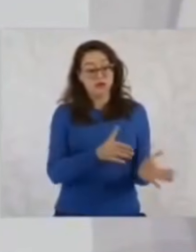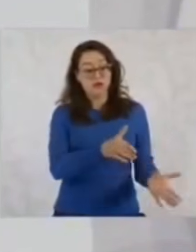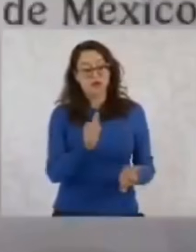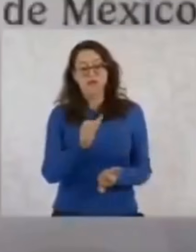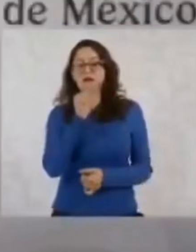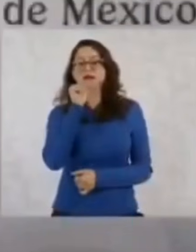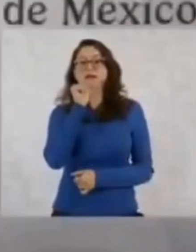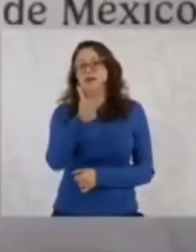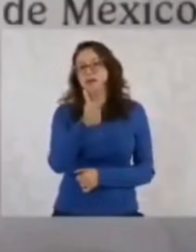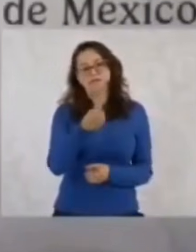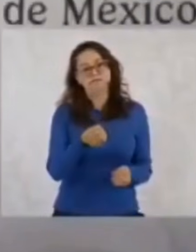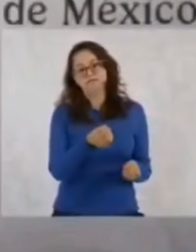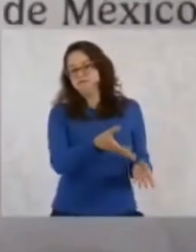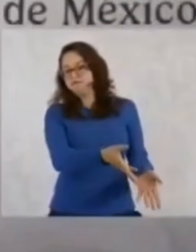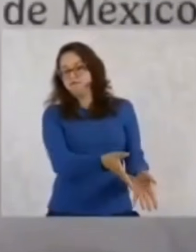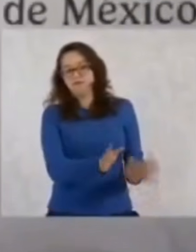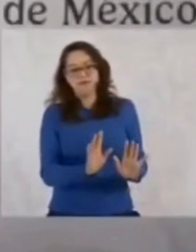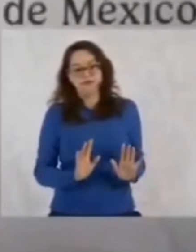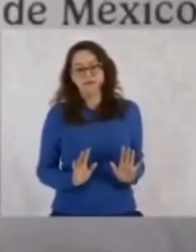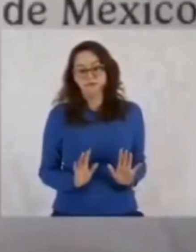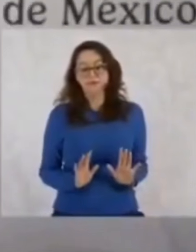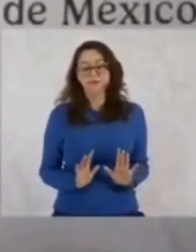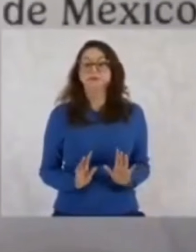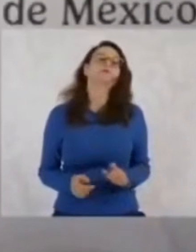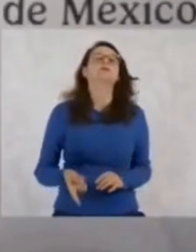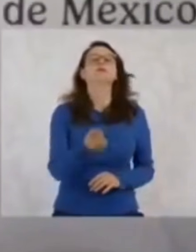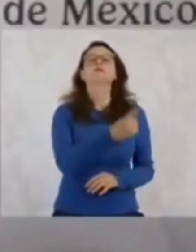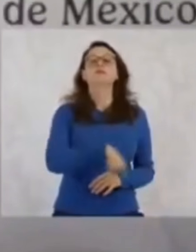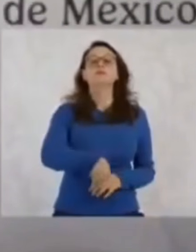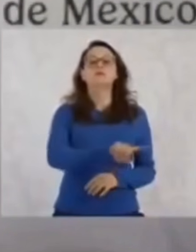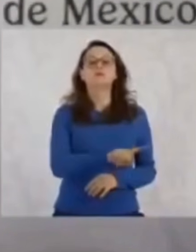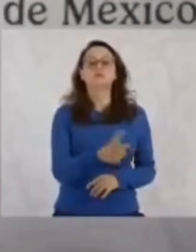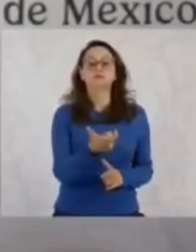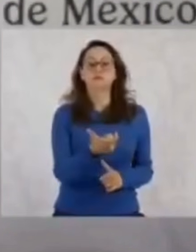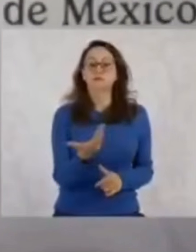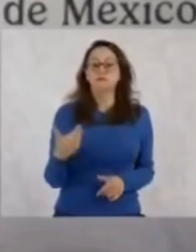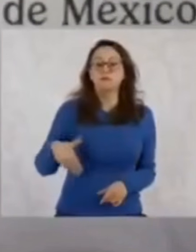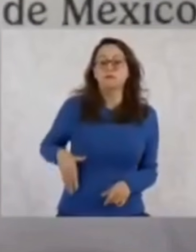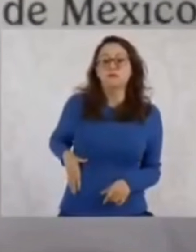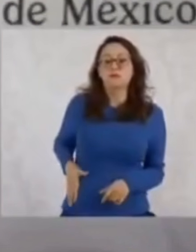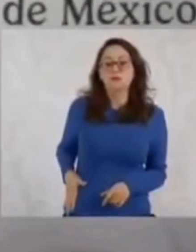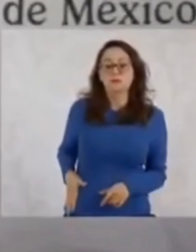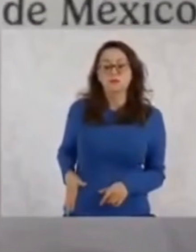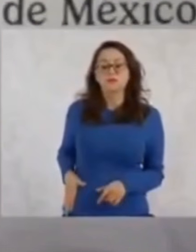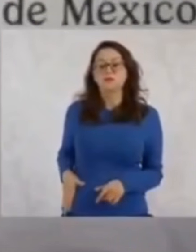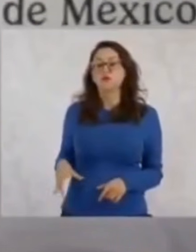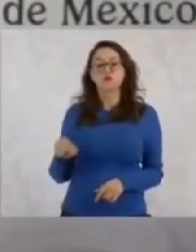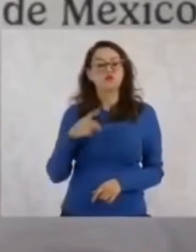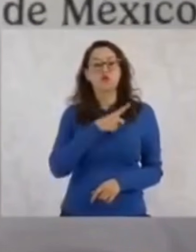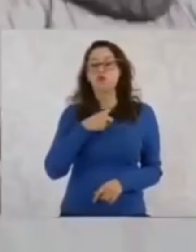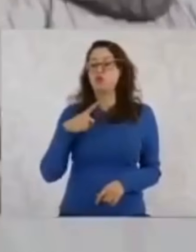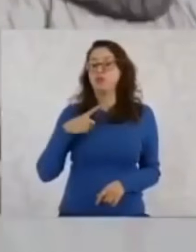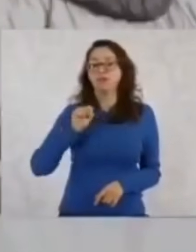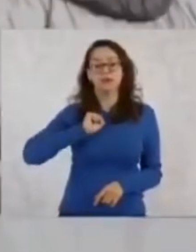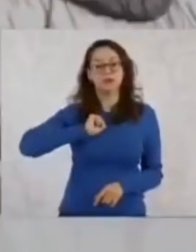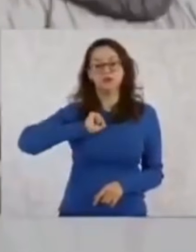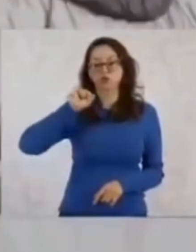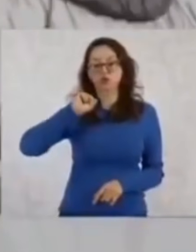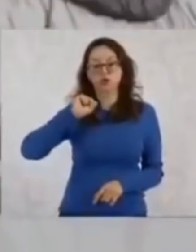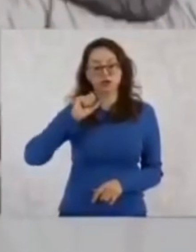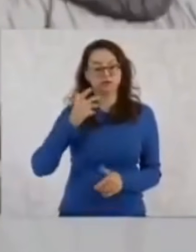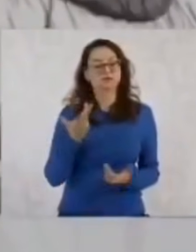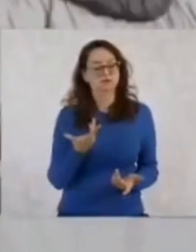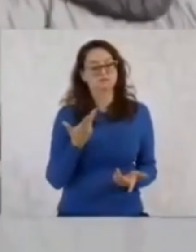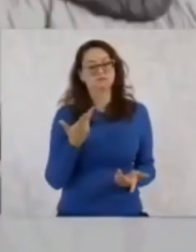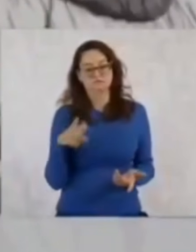de los combustibles. Se quitan esos impuestos y entonces ya no se está recibiendo esto por parte del